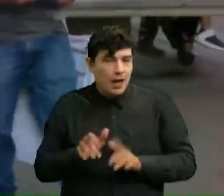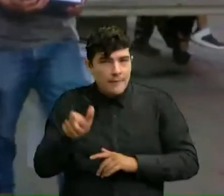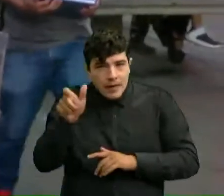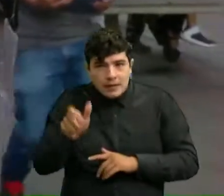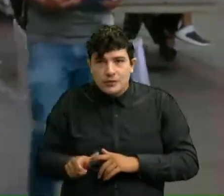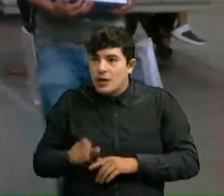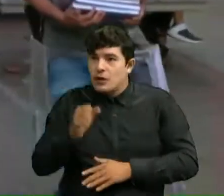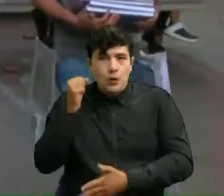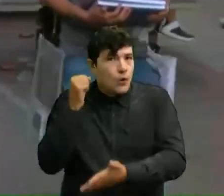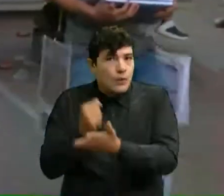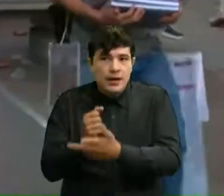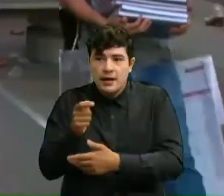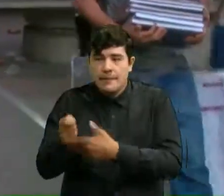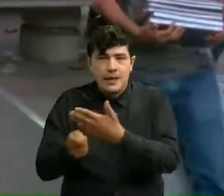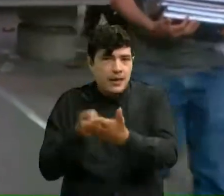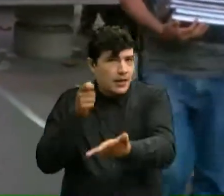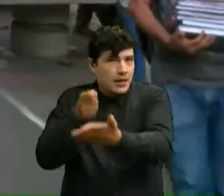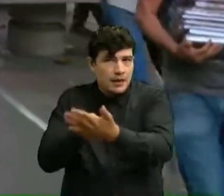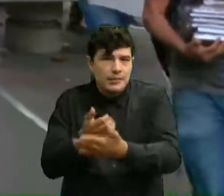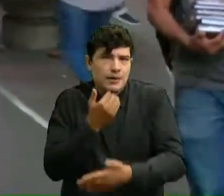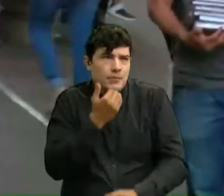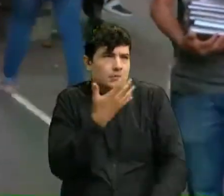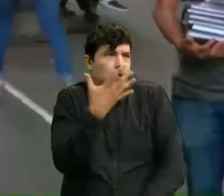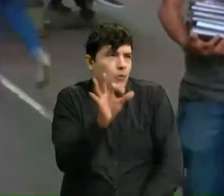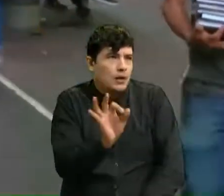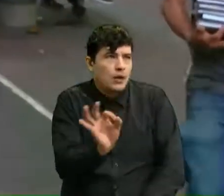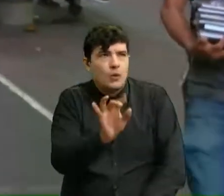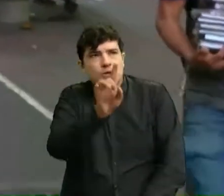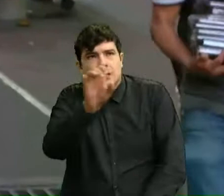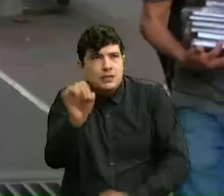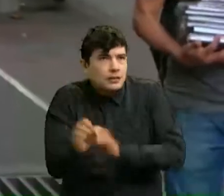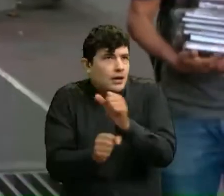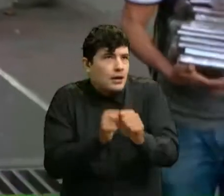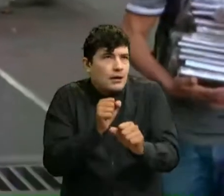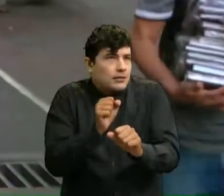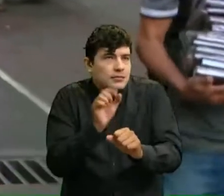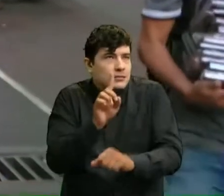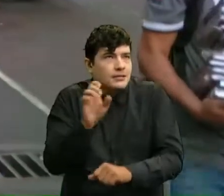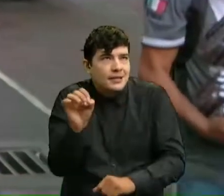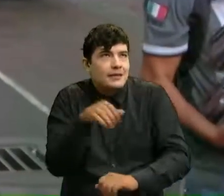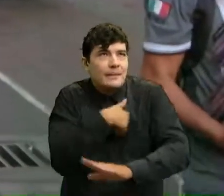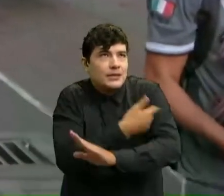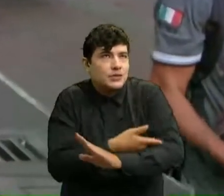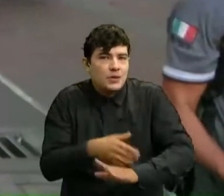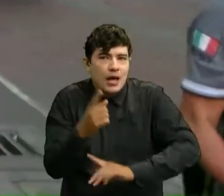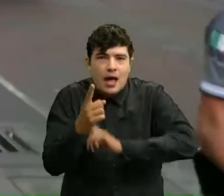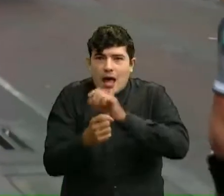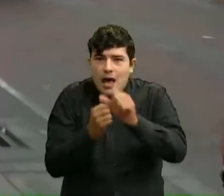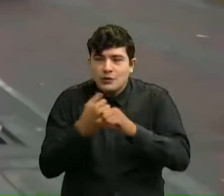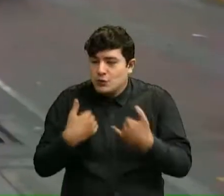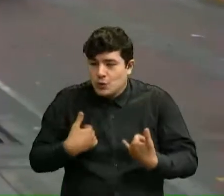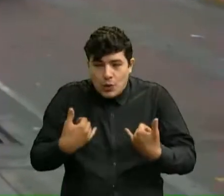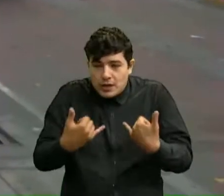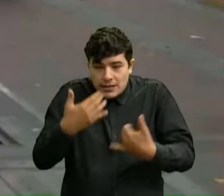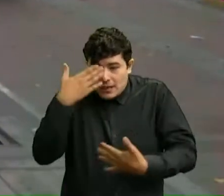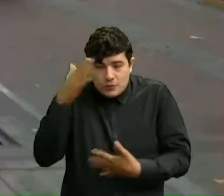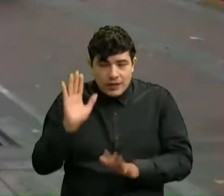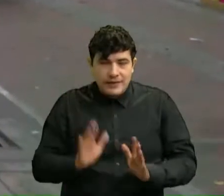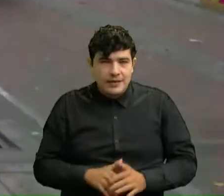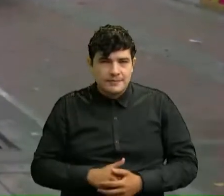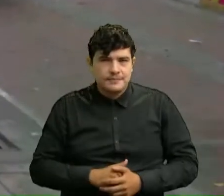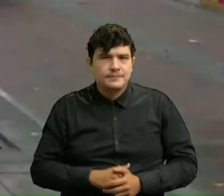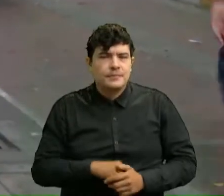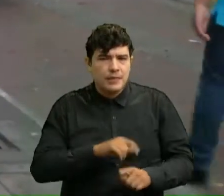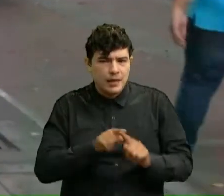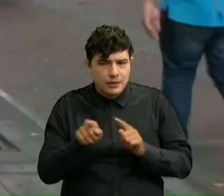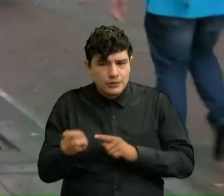está obligada a declarar, supongamos 50, 60 millones por año, no sabría decirle, no tengo el dato para este año, pero el hecho de que